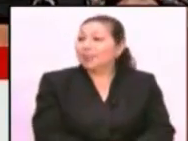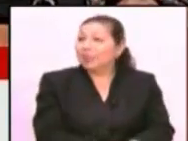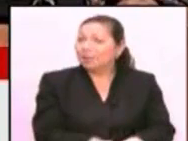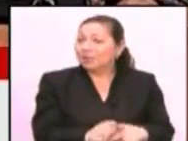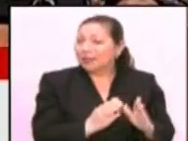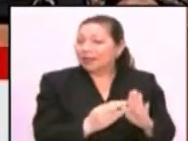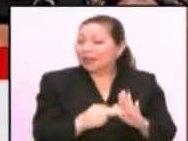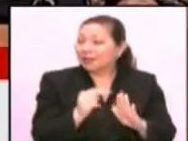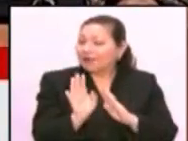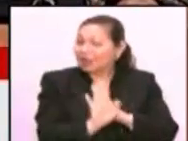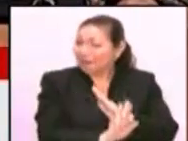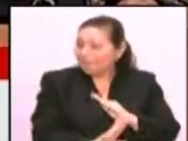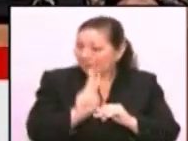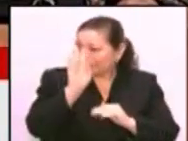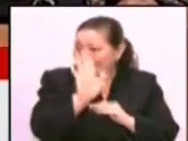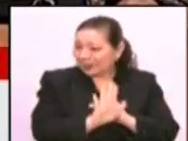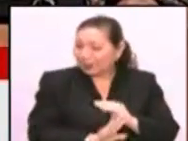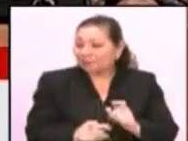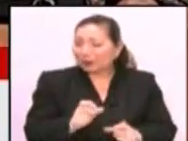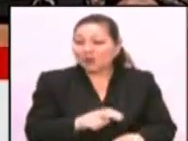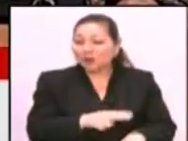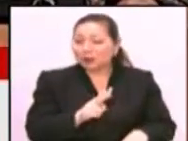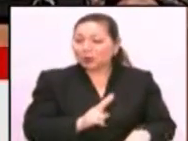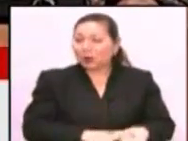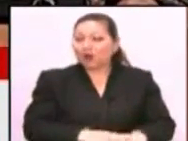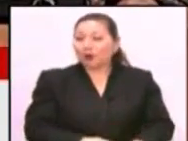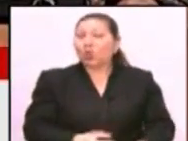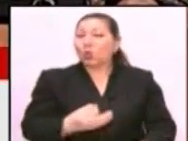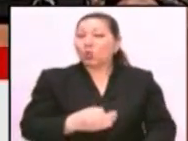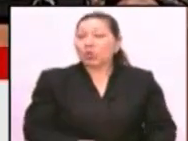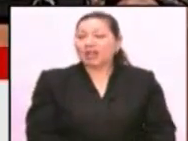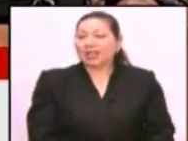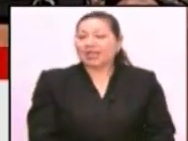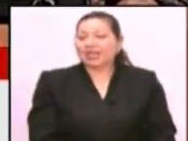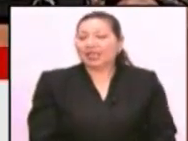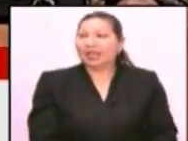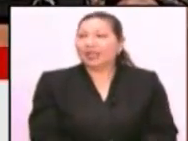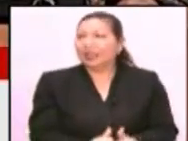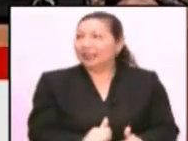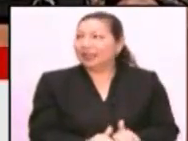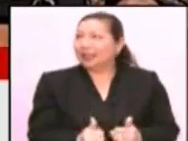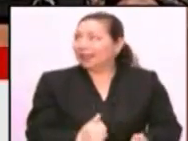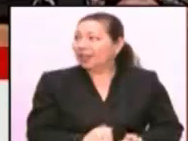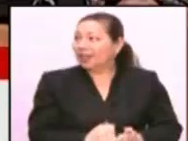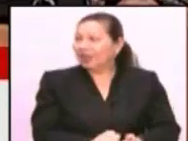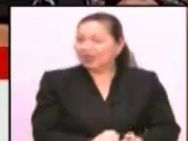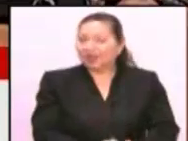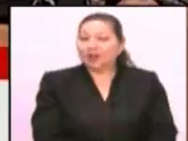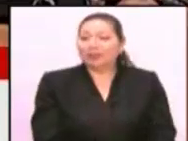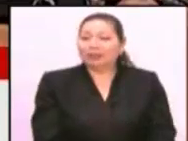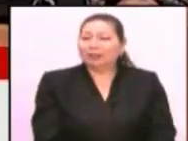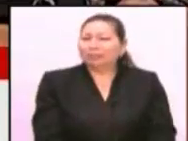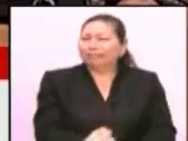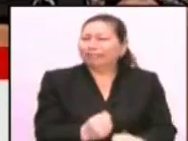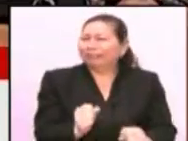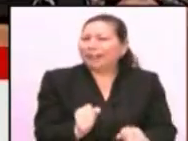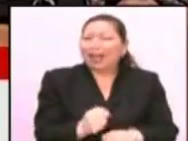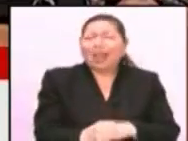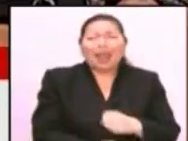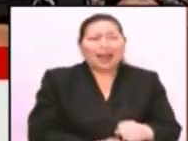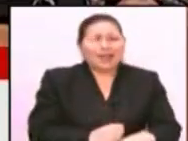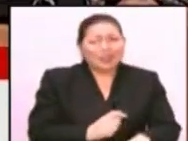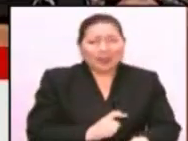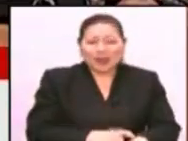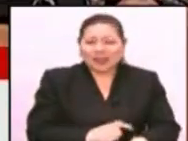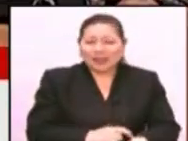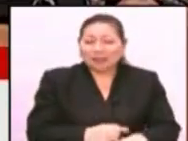presidente, a nivel nacional, que existen también personas naturales, personas jurídicas, que lejos de ayudar han explotado durante tanto